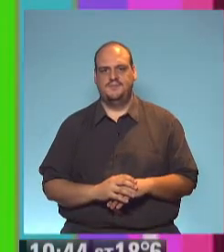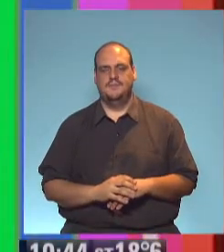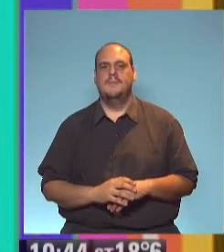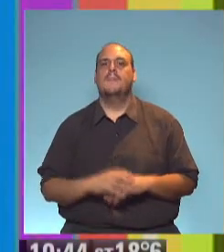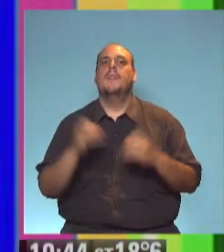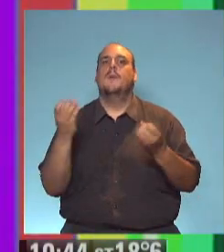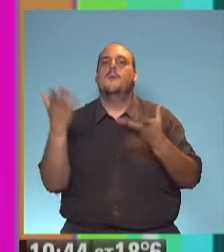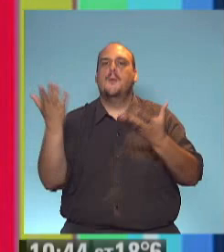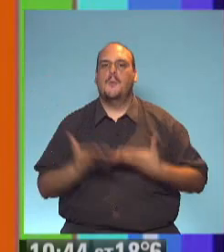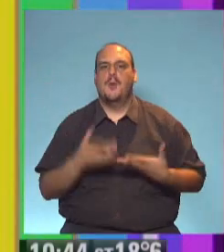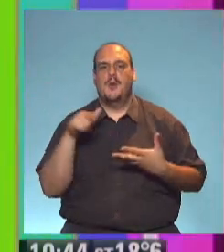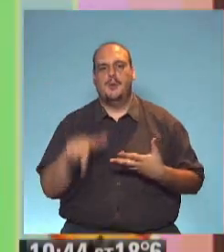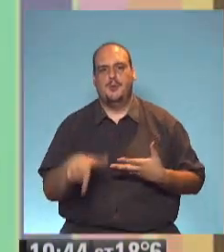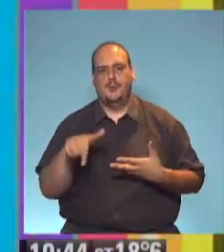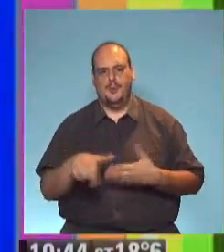Bienvenidos a otra...